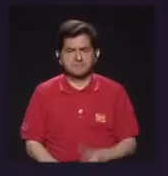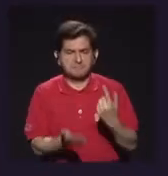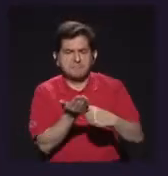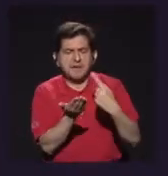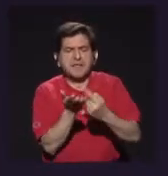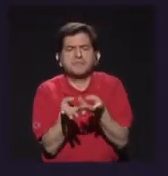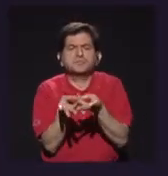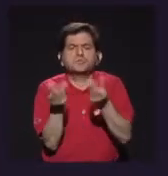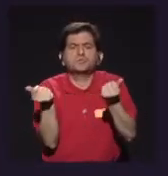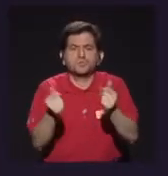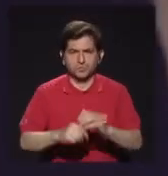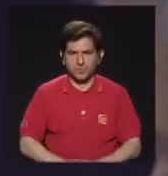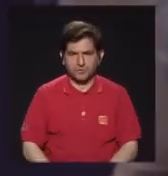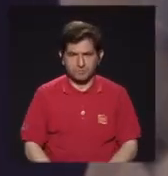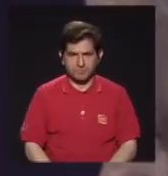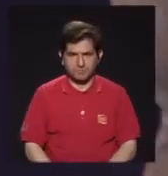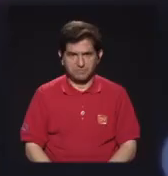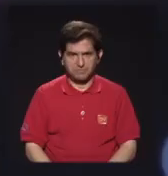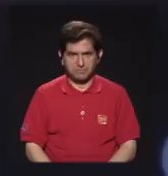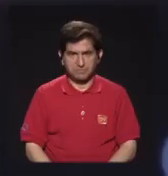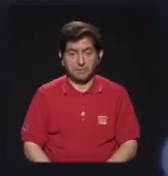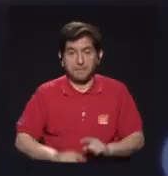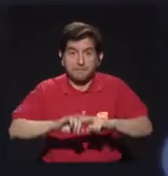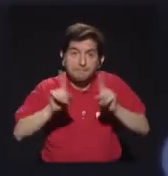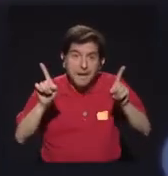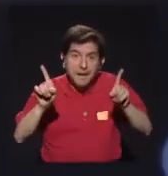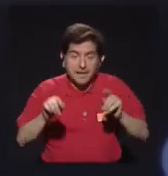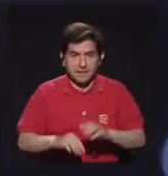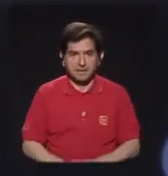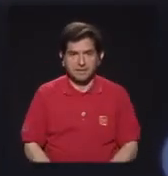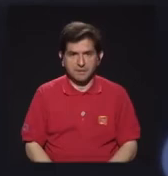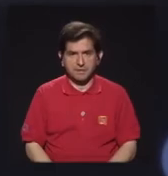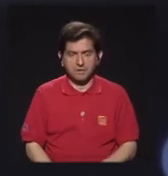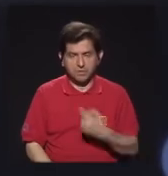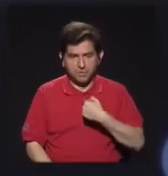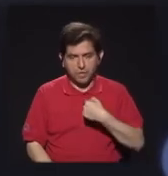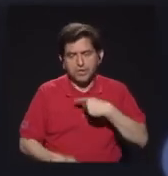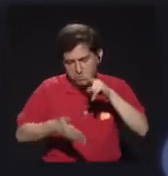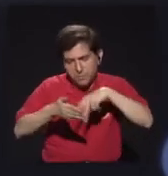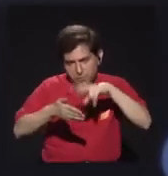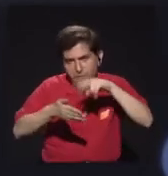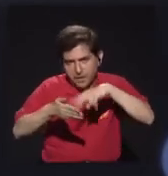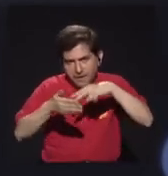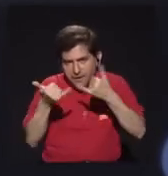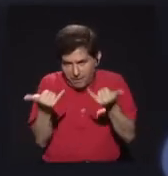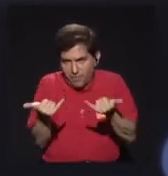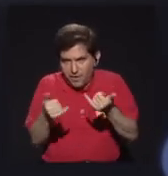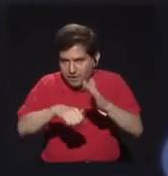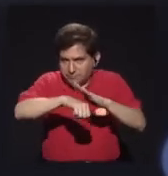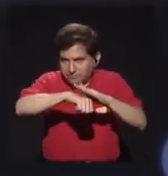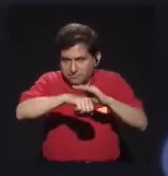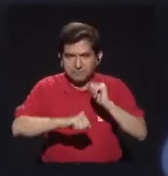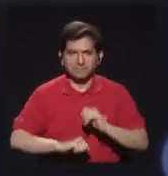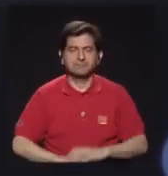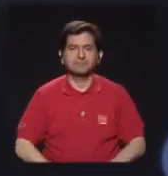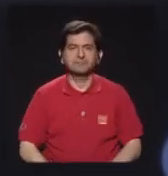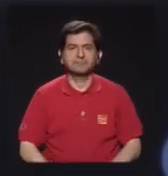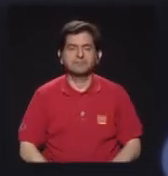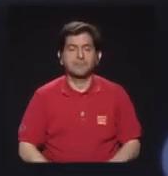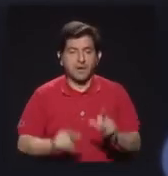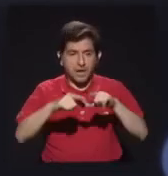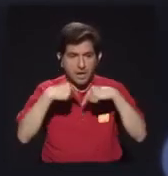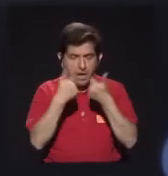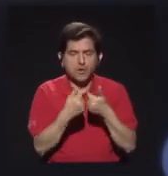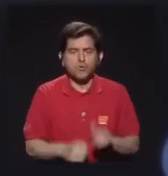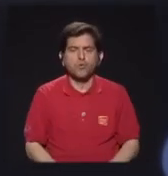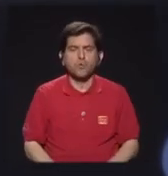debate eso es pero además y esto aquí me va a permitir leer dice la fracción